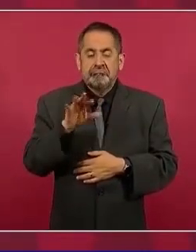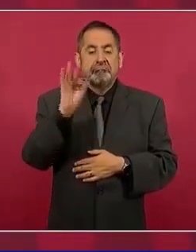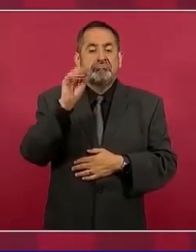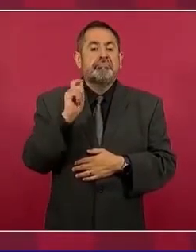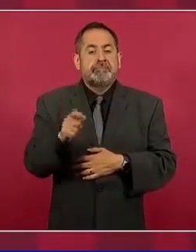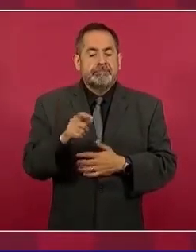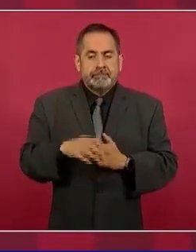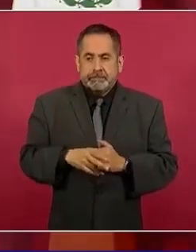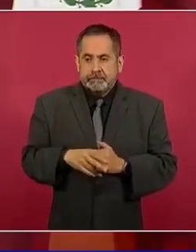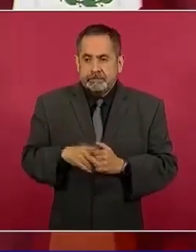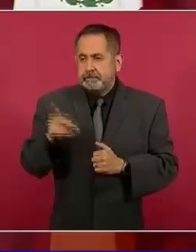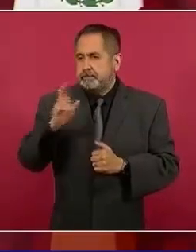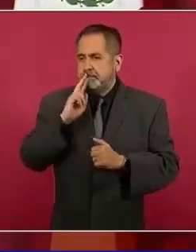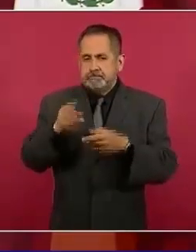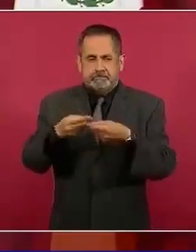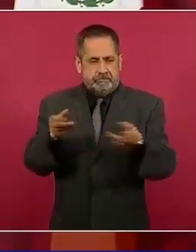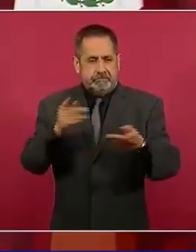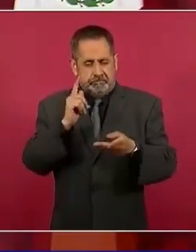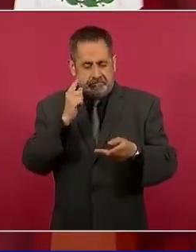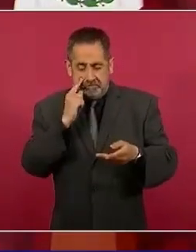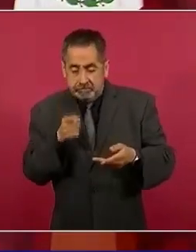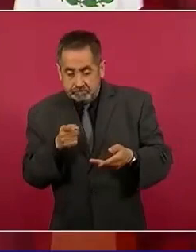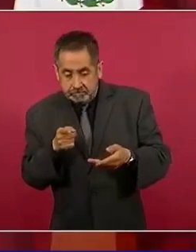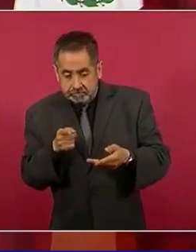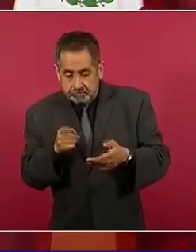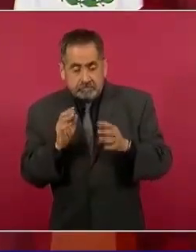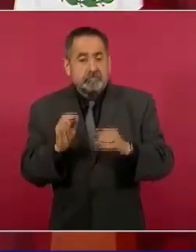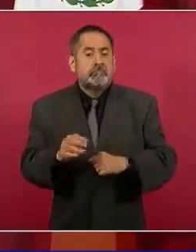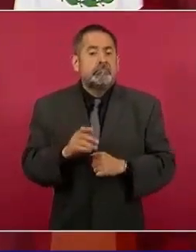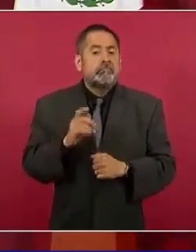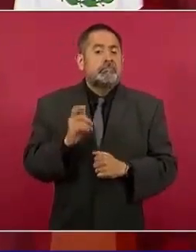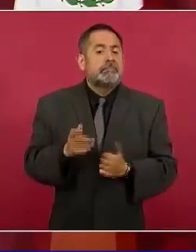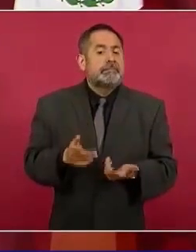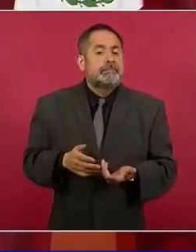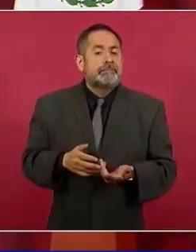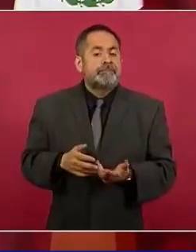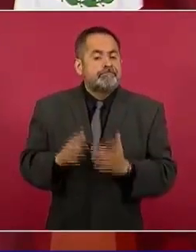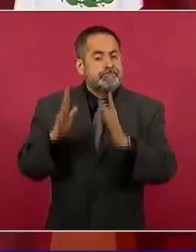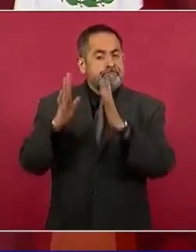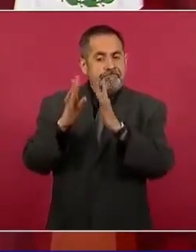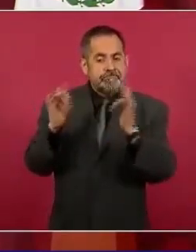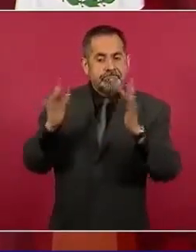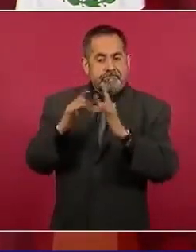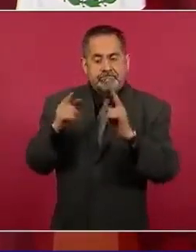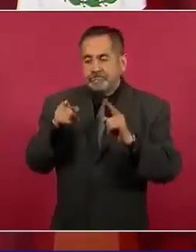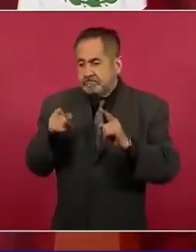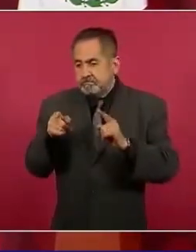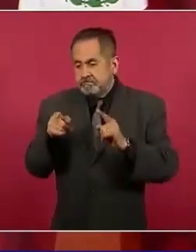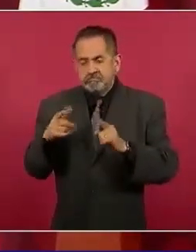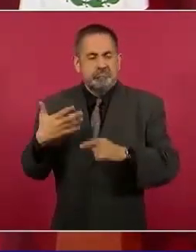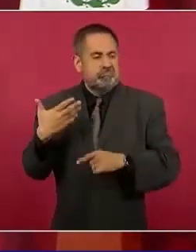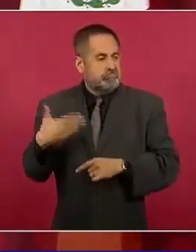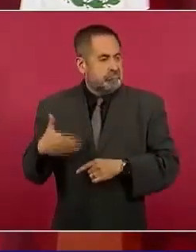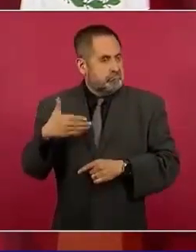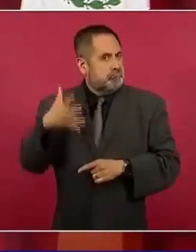un reporte, lo que significa que Francia tiene futuro.